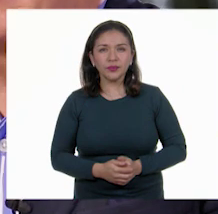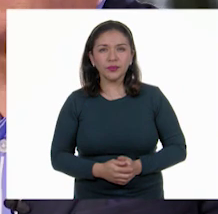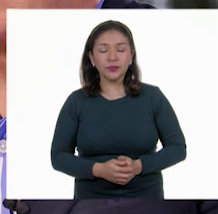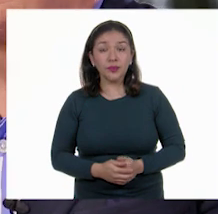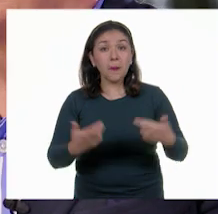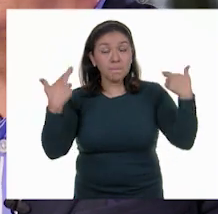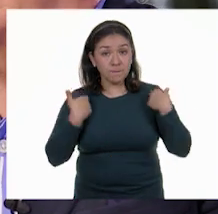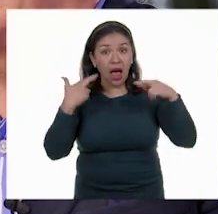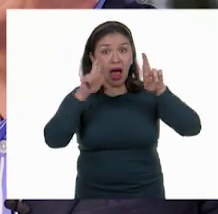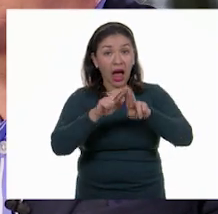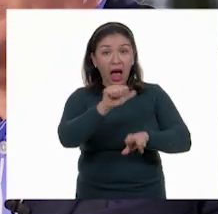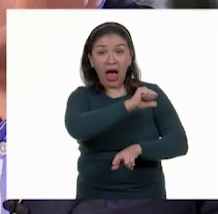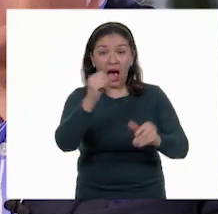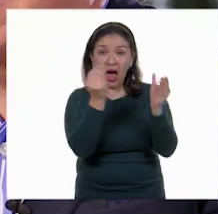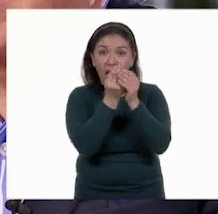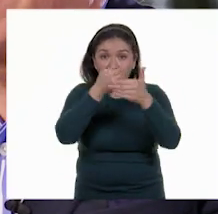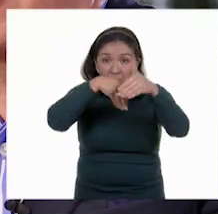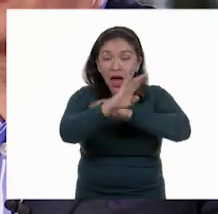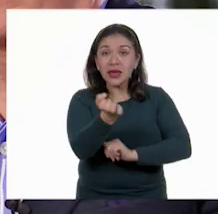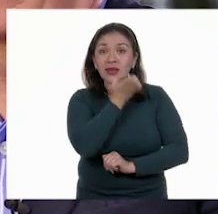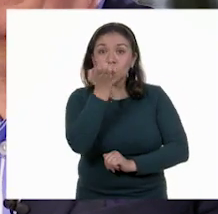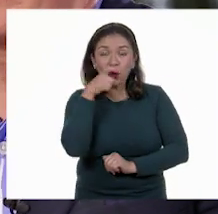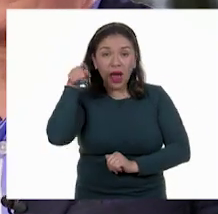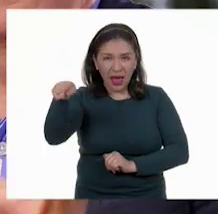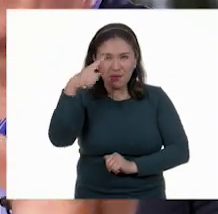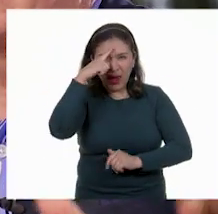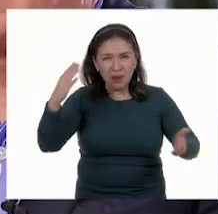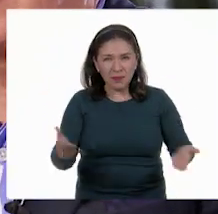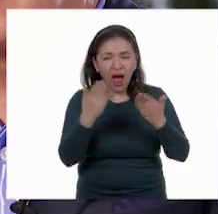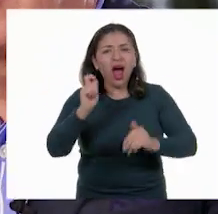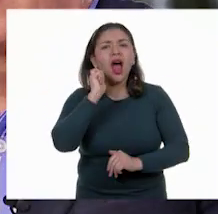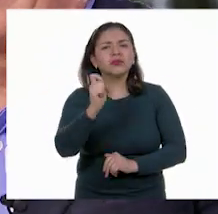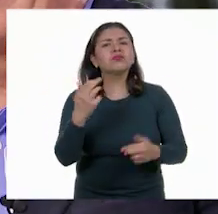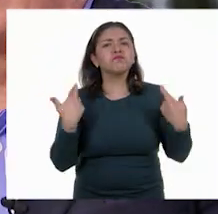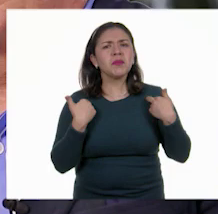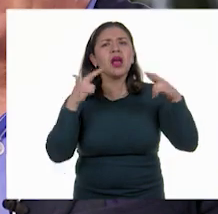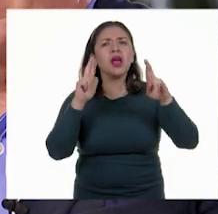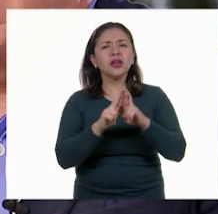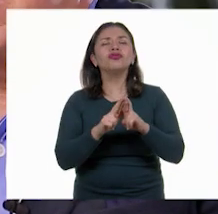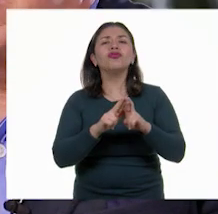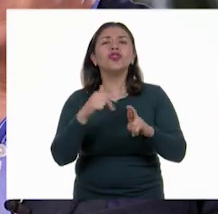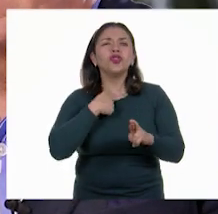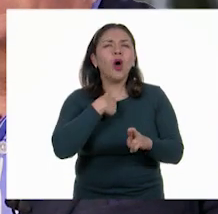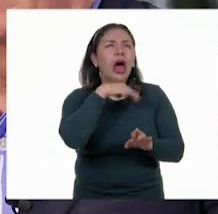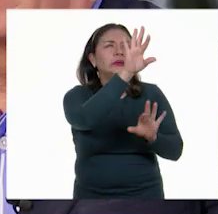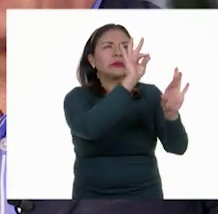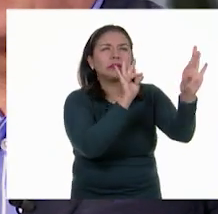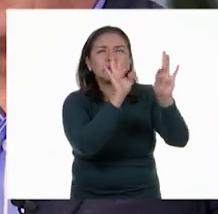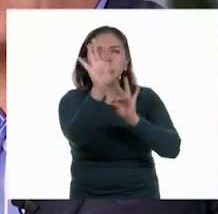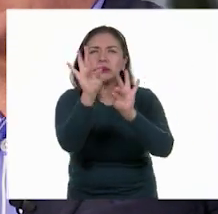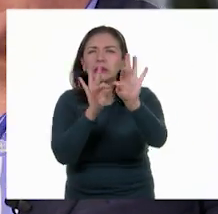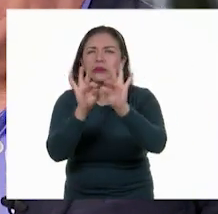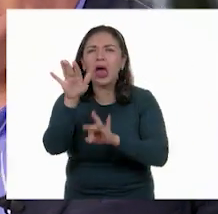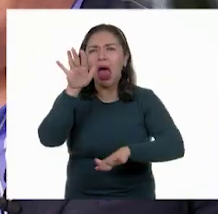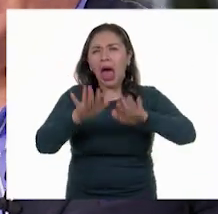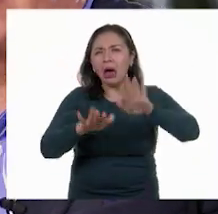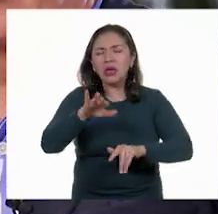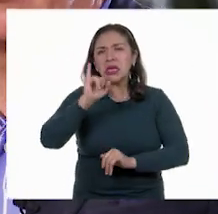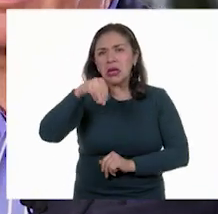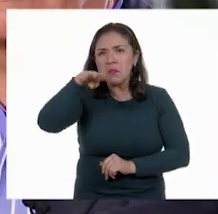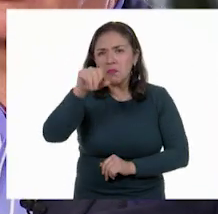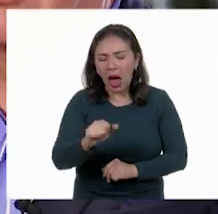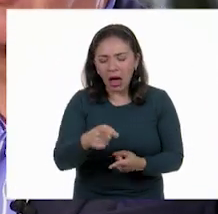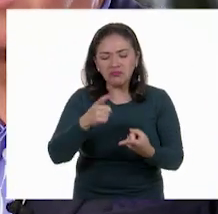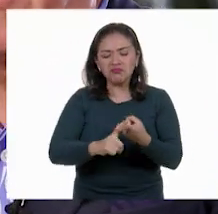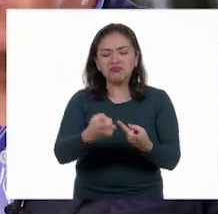Los maestros de la Escuela del Ballet Folclórico de México son maestros que reclutamos, en algunos casos del INBA, en